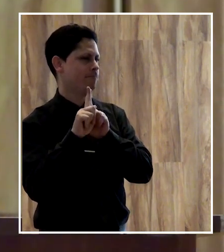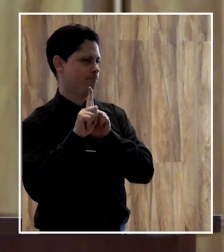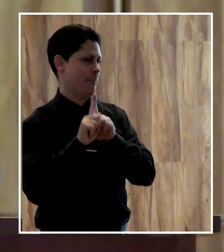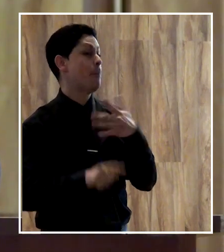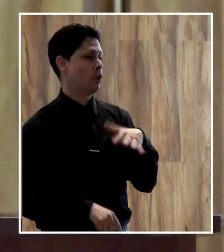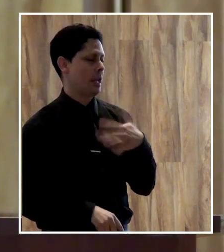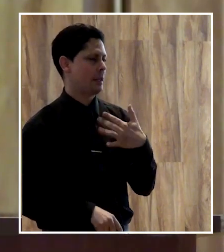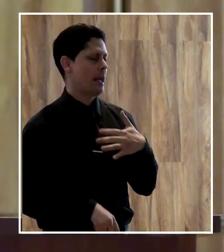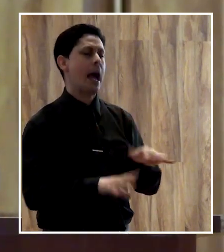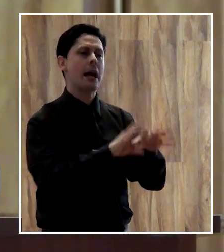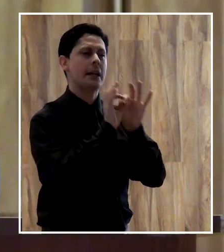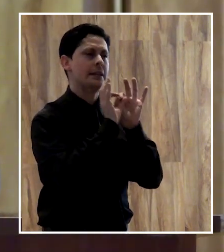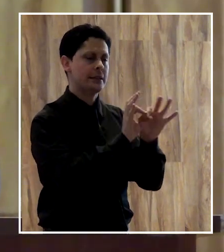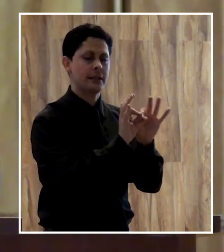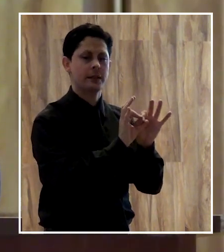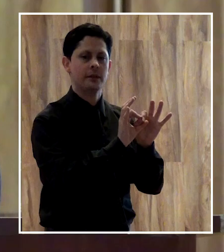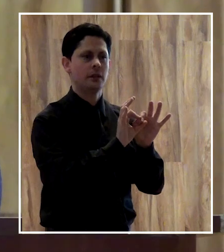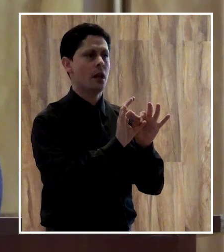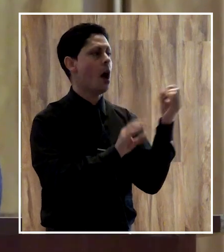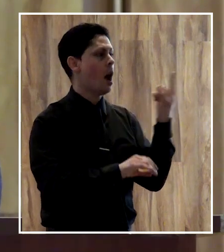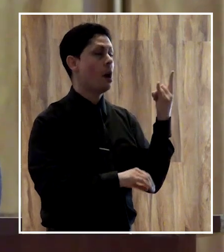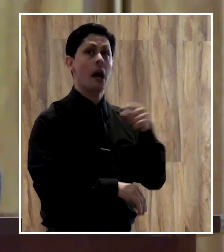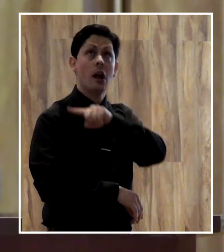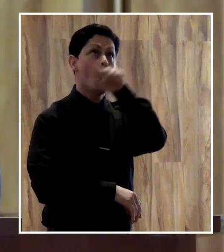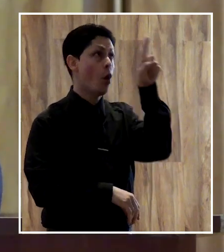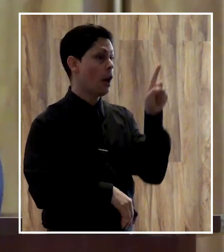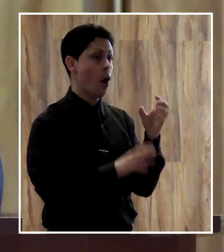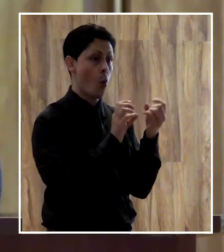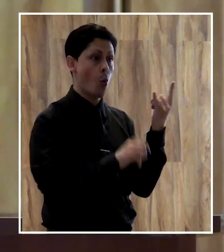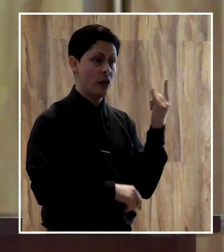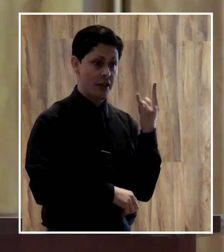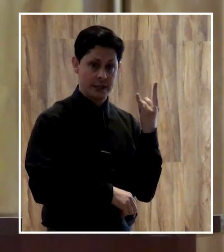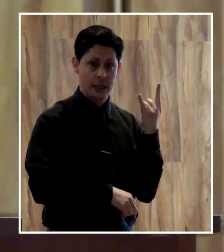importante. Agradecer a la Universidad